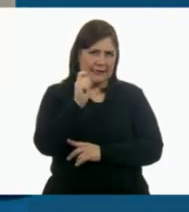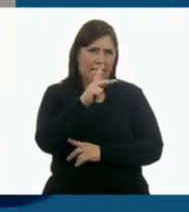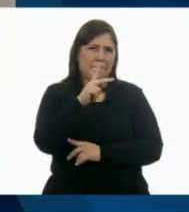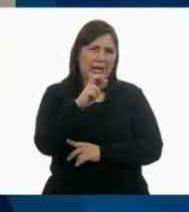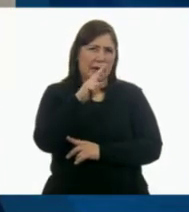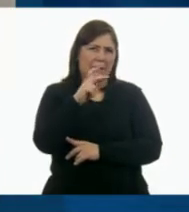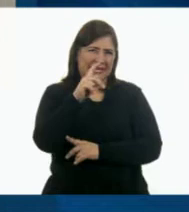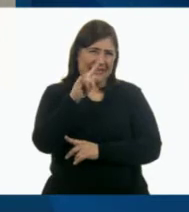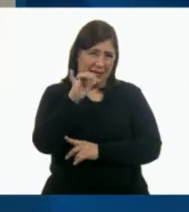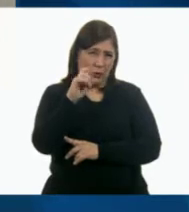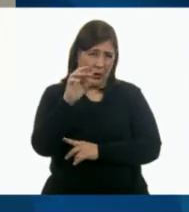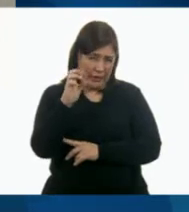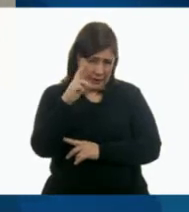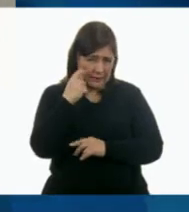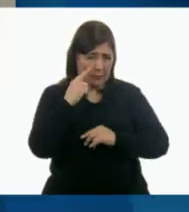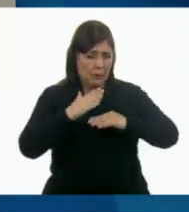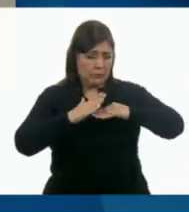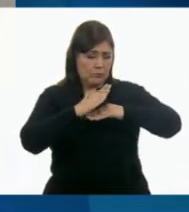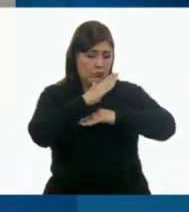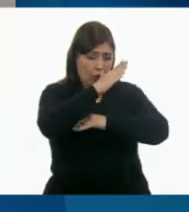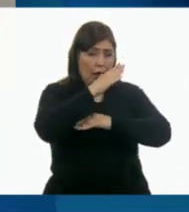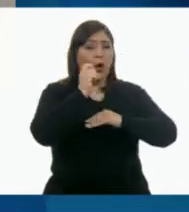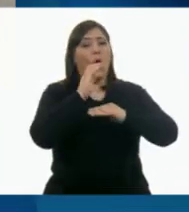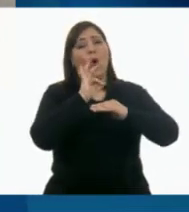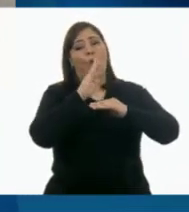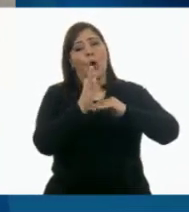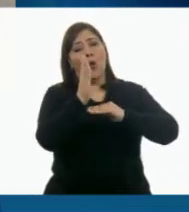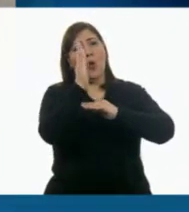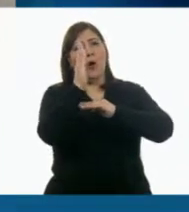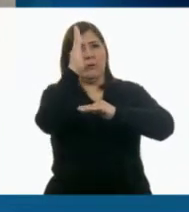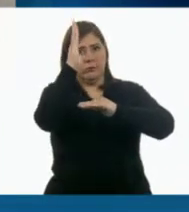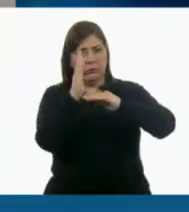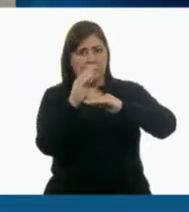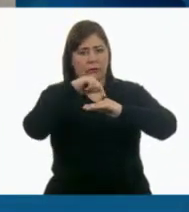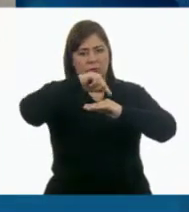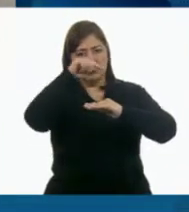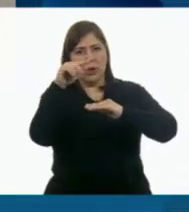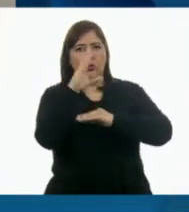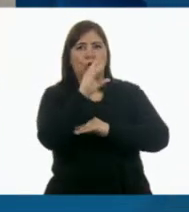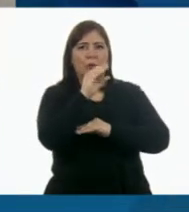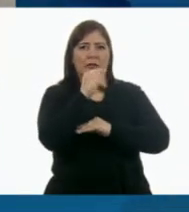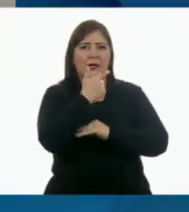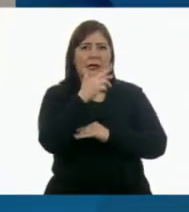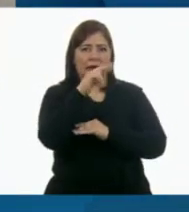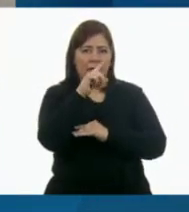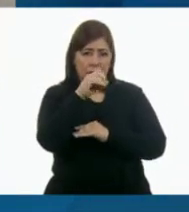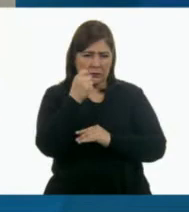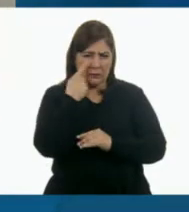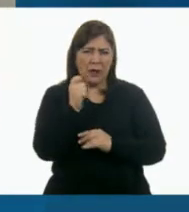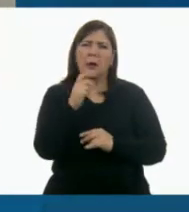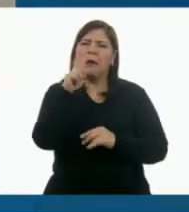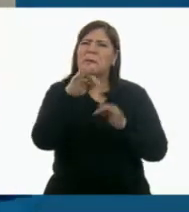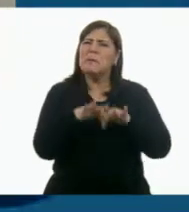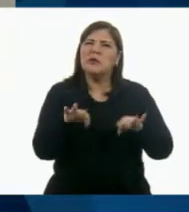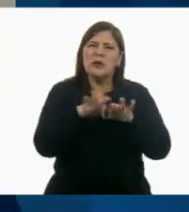cortarse forman ángulos de 90 grados. ¿Cuál es la importancia de este tipo de líneas en lo que haces?